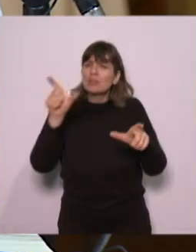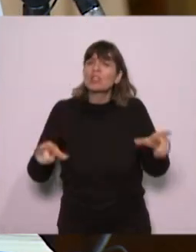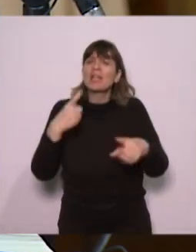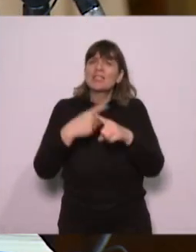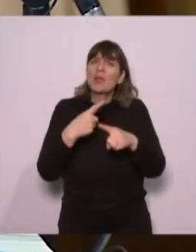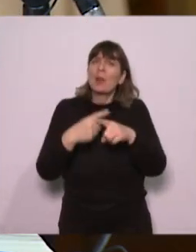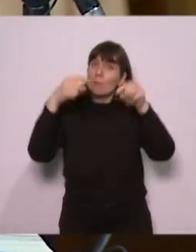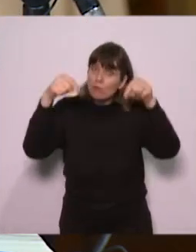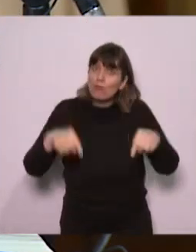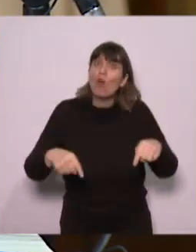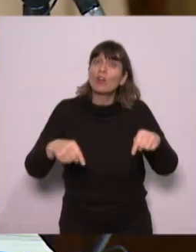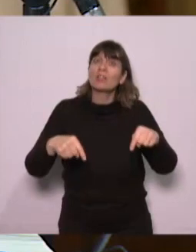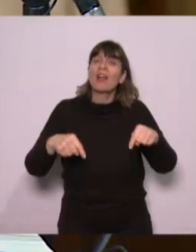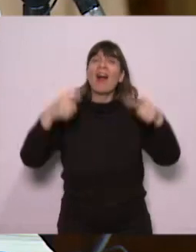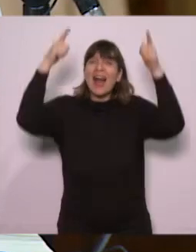San Cayetano,